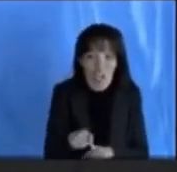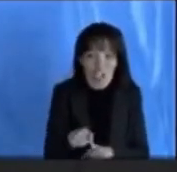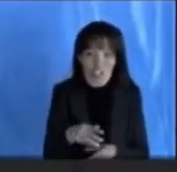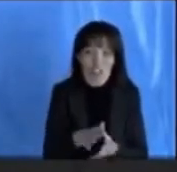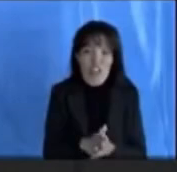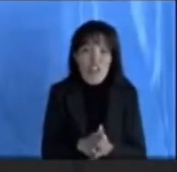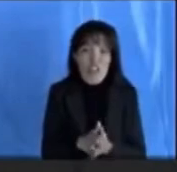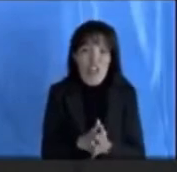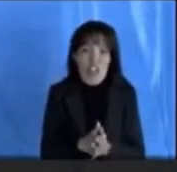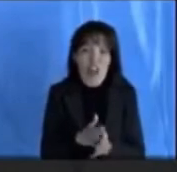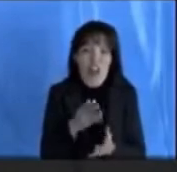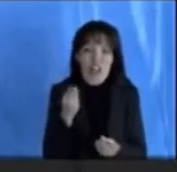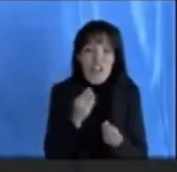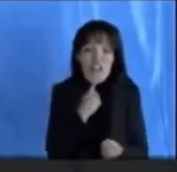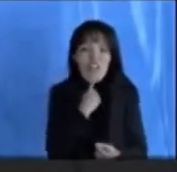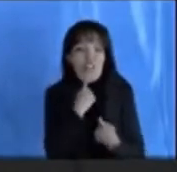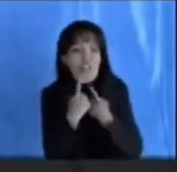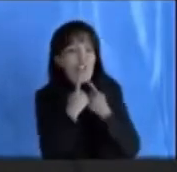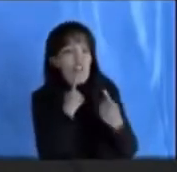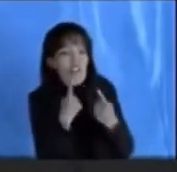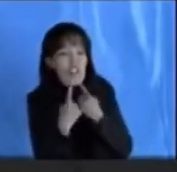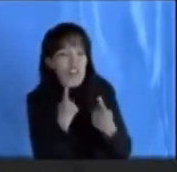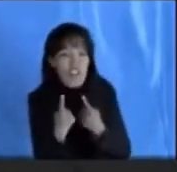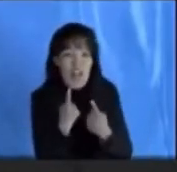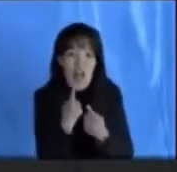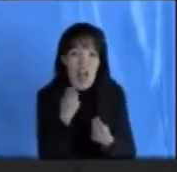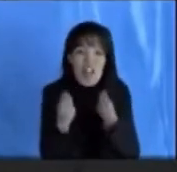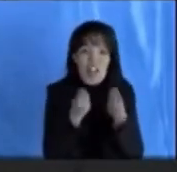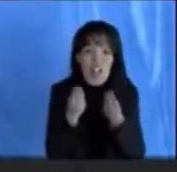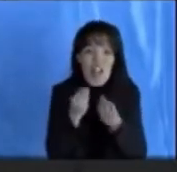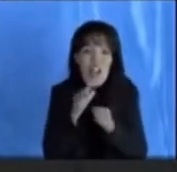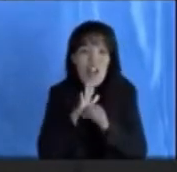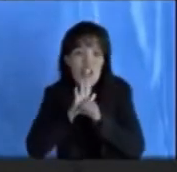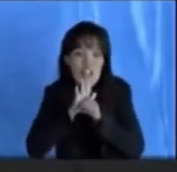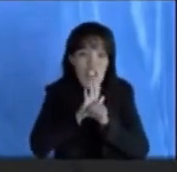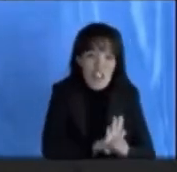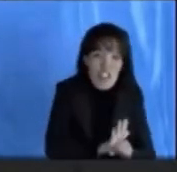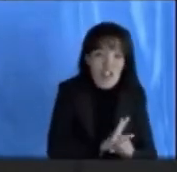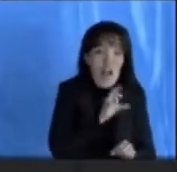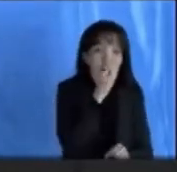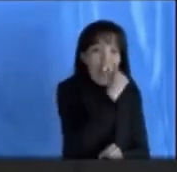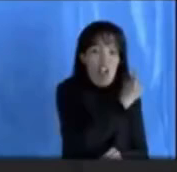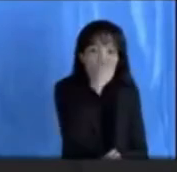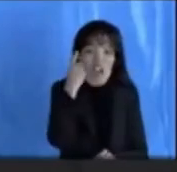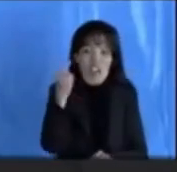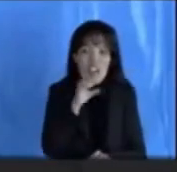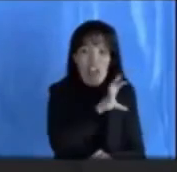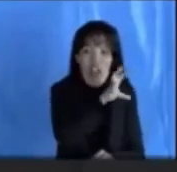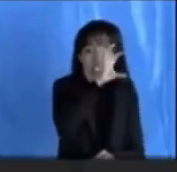negar cuando dicen que van a fundir a cada una de las provincias. Le